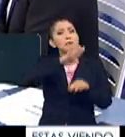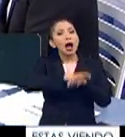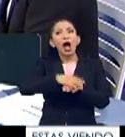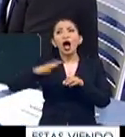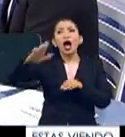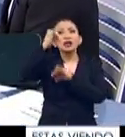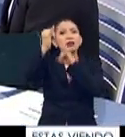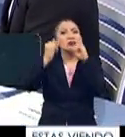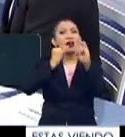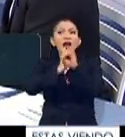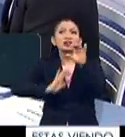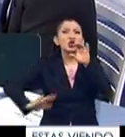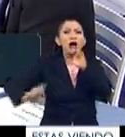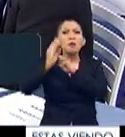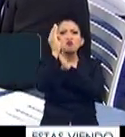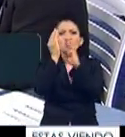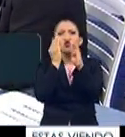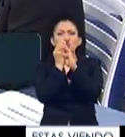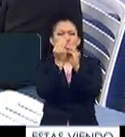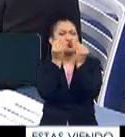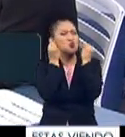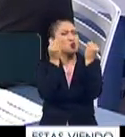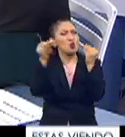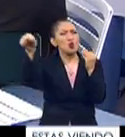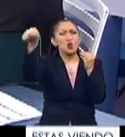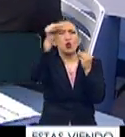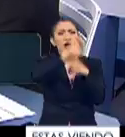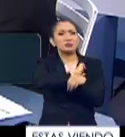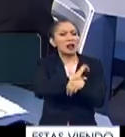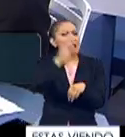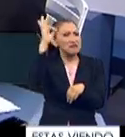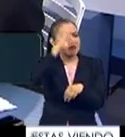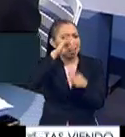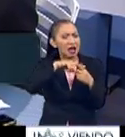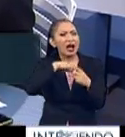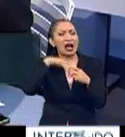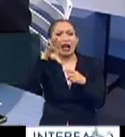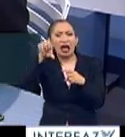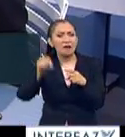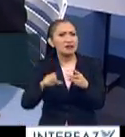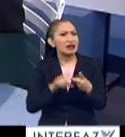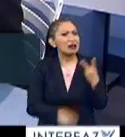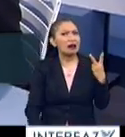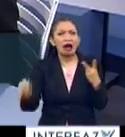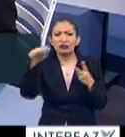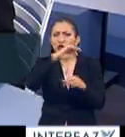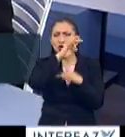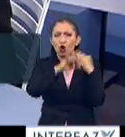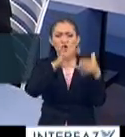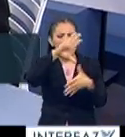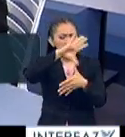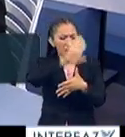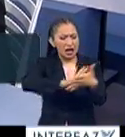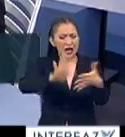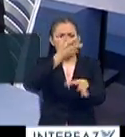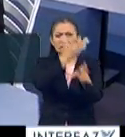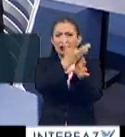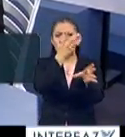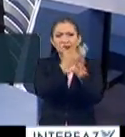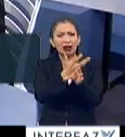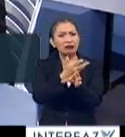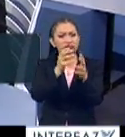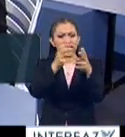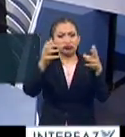más internacionales del, claro, mundo. Hay español en Filipinas, en África, en toda América, en Estados Unidos